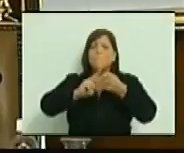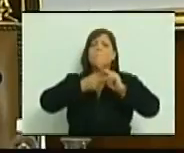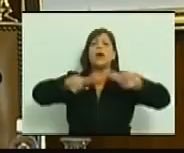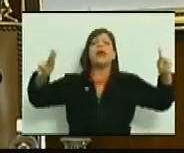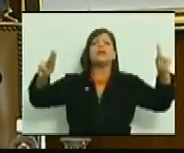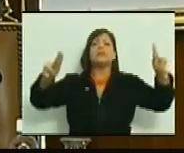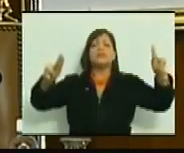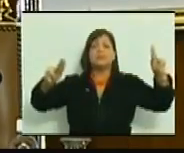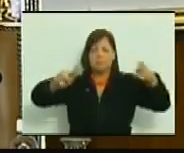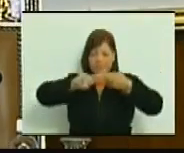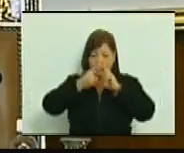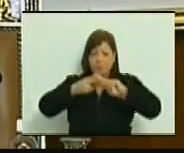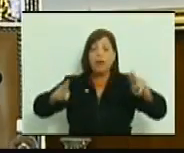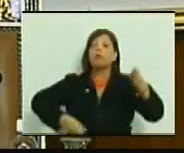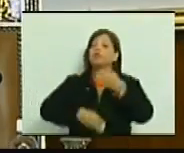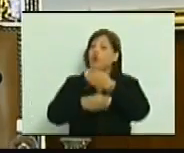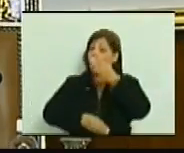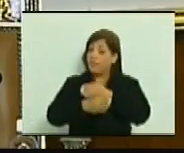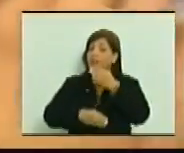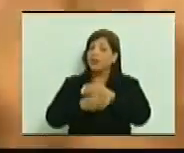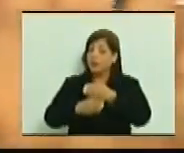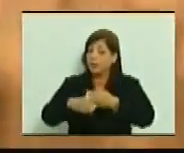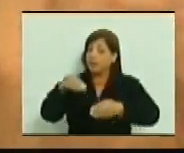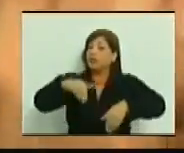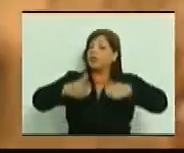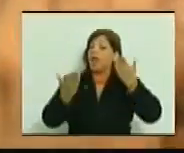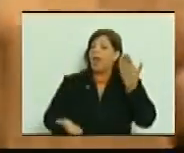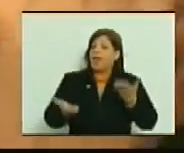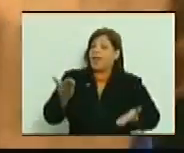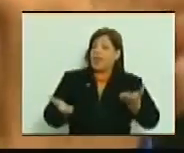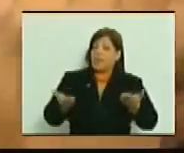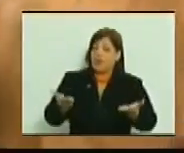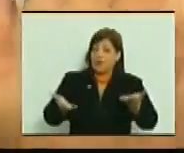paz todavía. Hay que votar por la estabilidad.